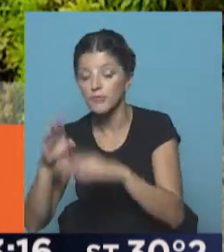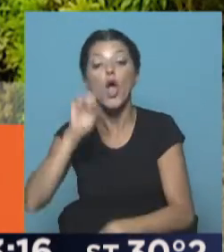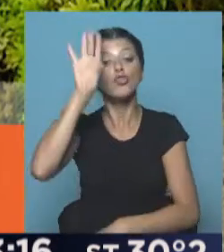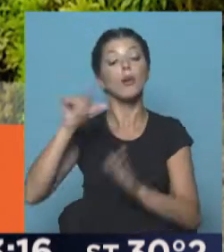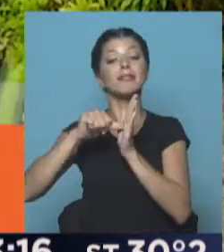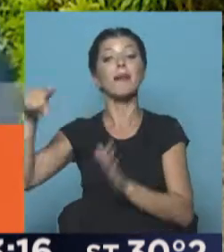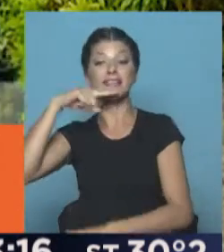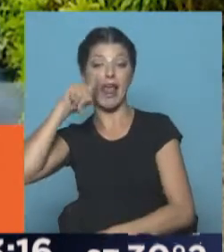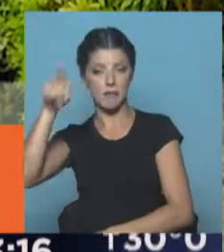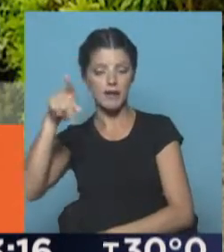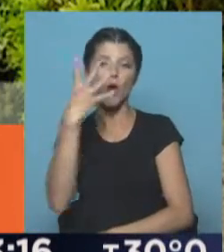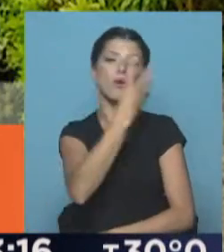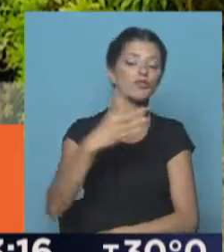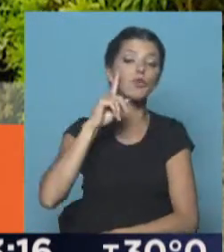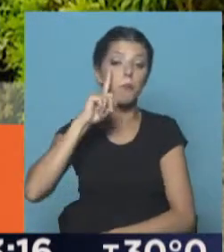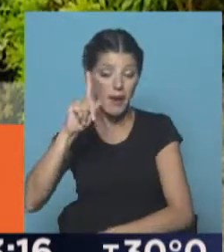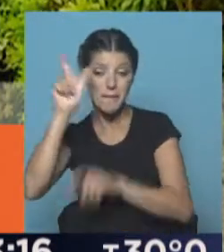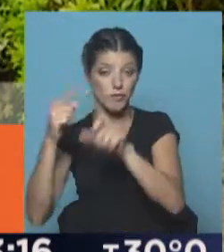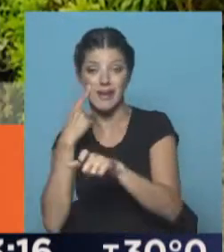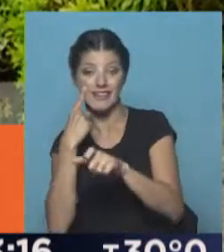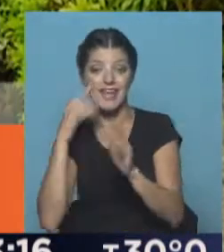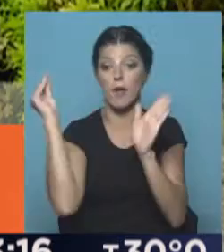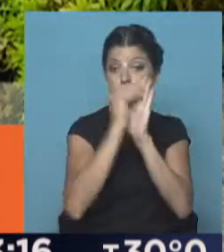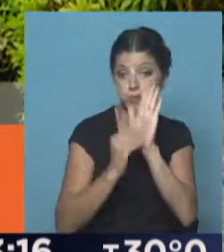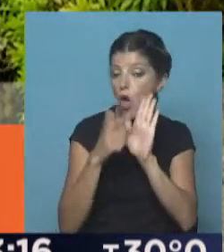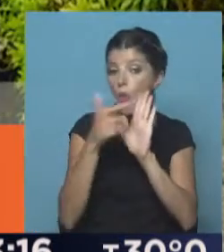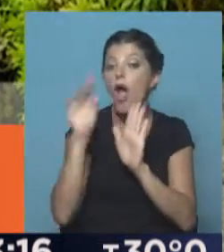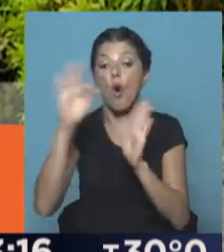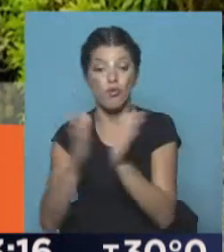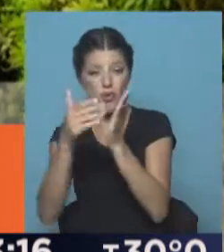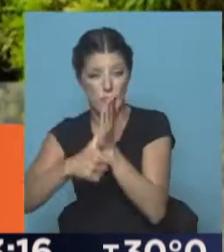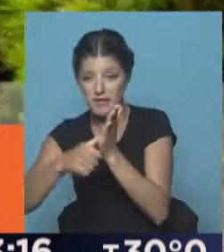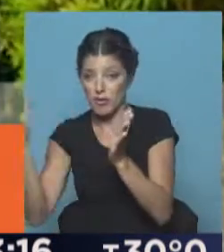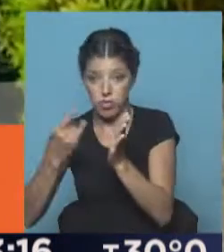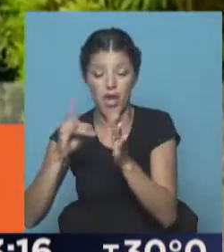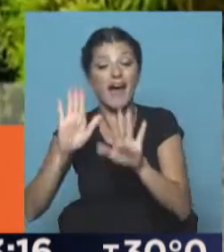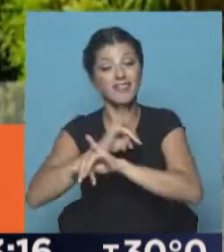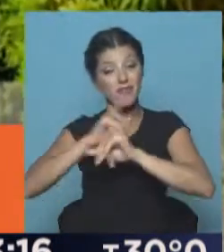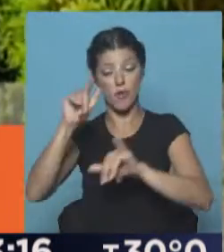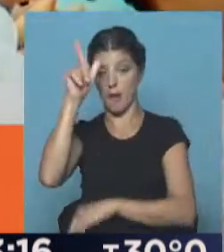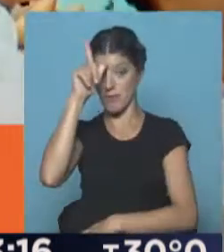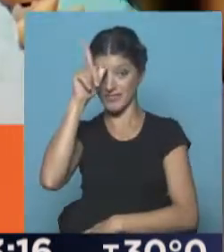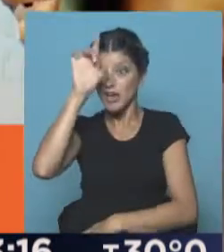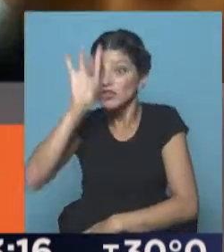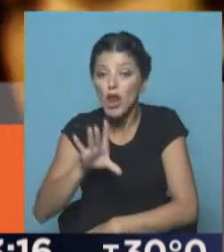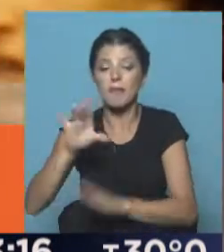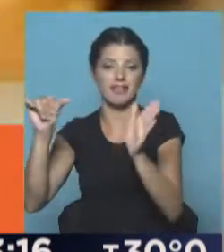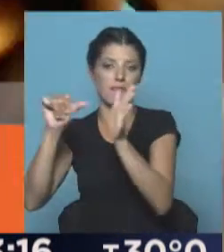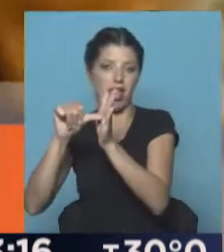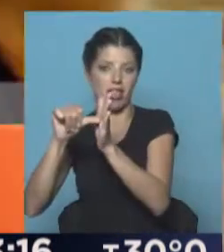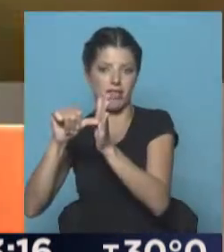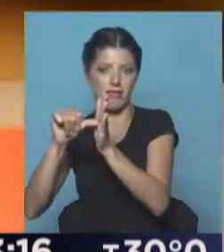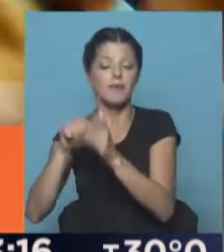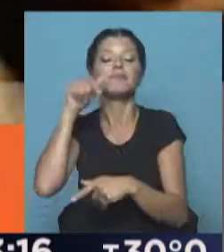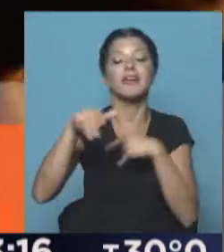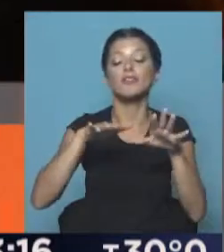menos 400.000 inmigrantes no registrados o con identidades falsas, según la policía. En este escenario de